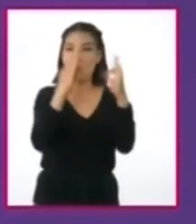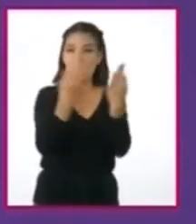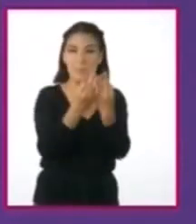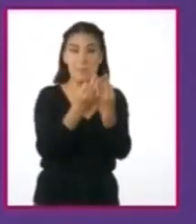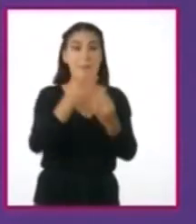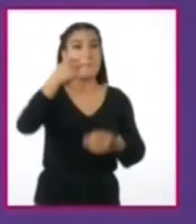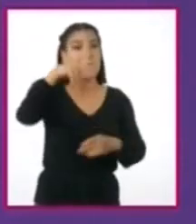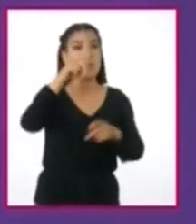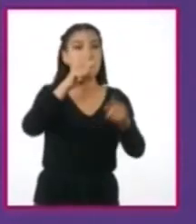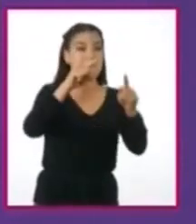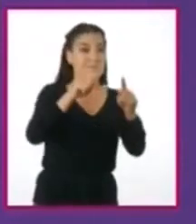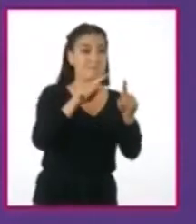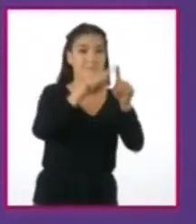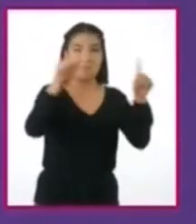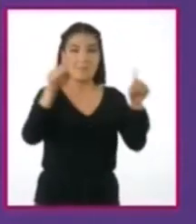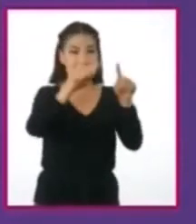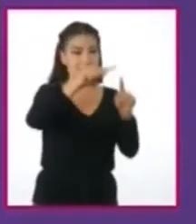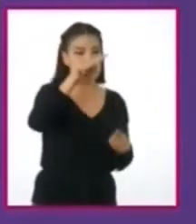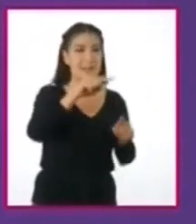el mismo tamaño.